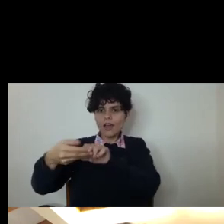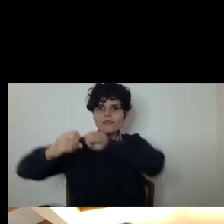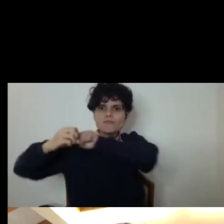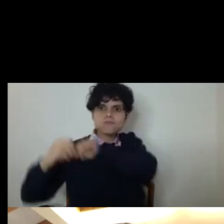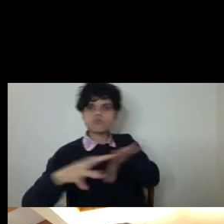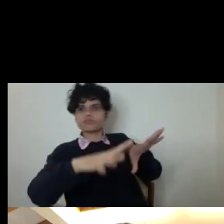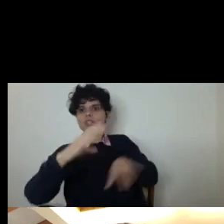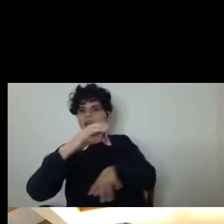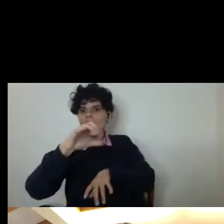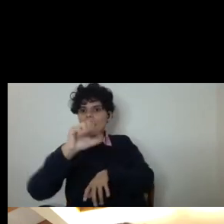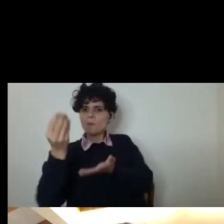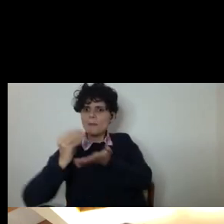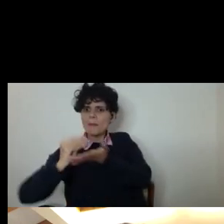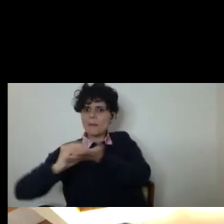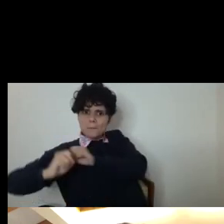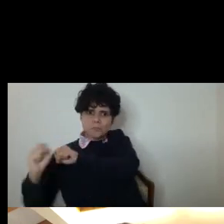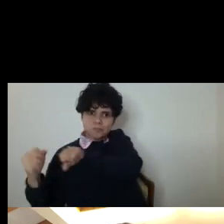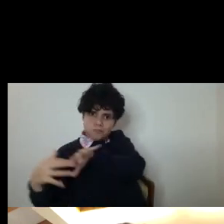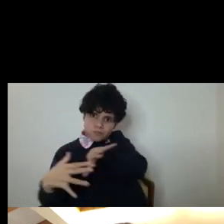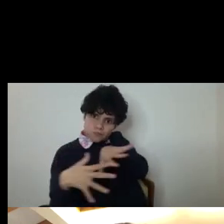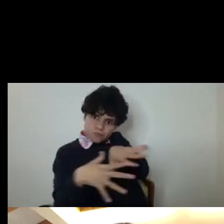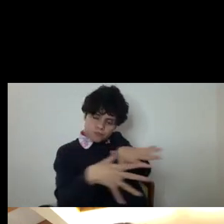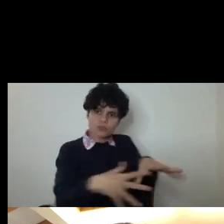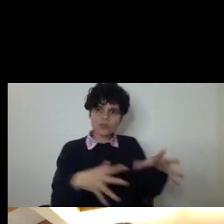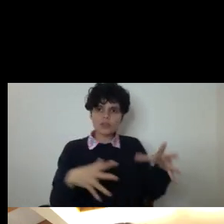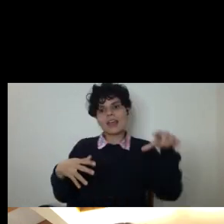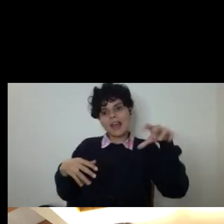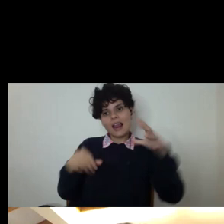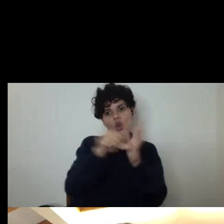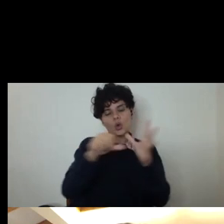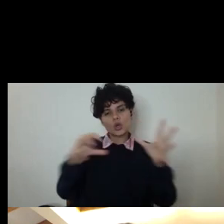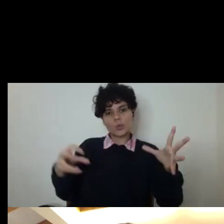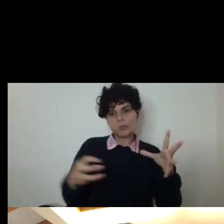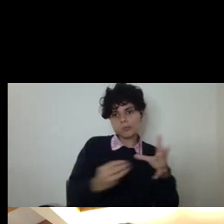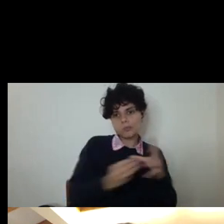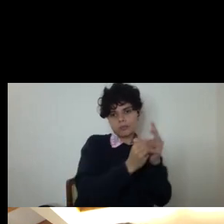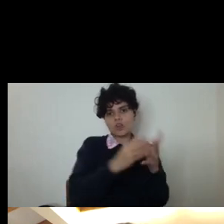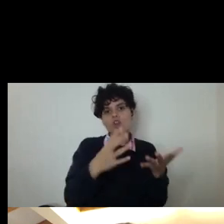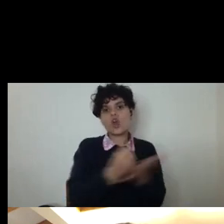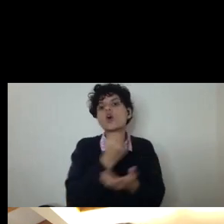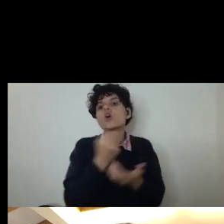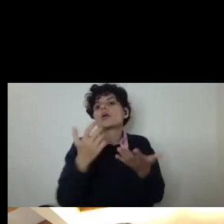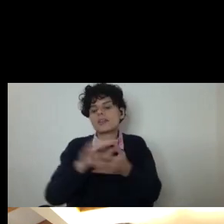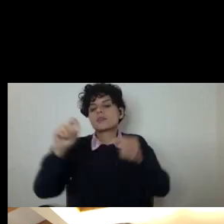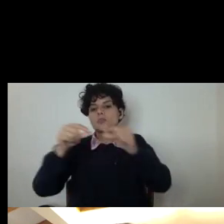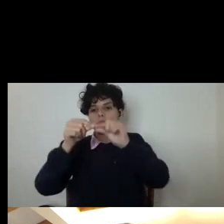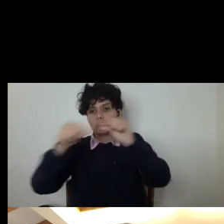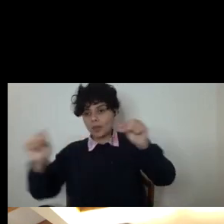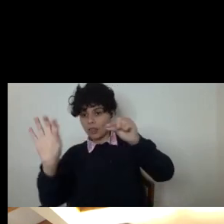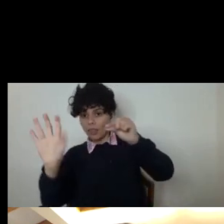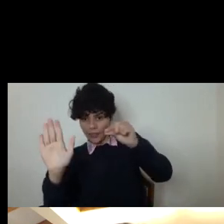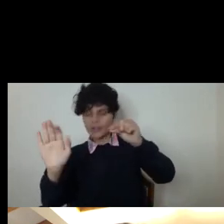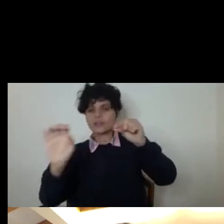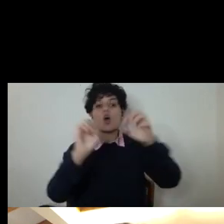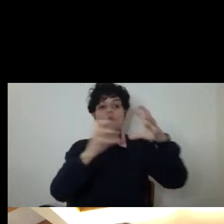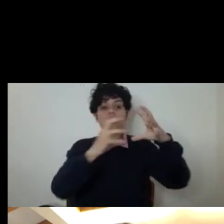permite finalmente que el calcio llegue al núcleo, ya sea que se va a propagar de una espina dendrita, ¿no?, o desde el soma de